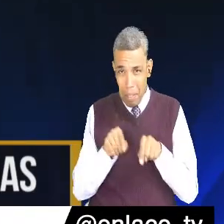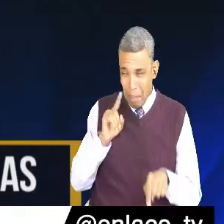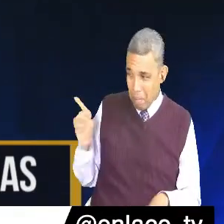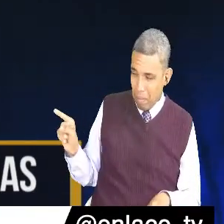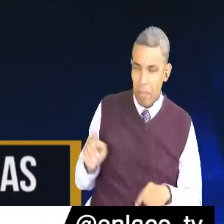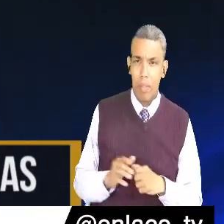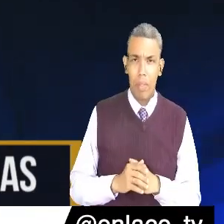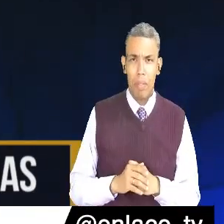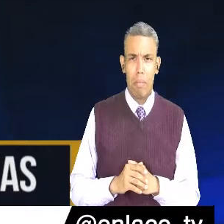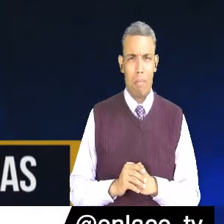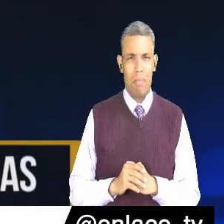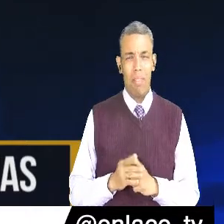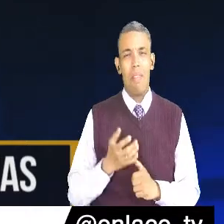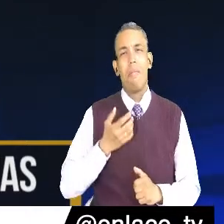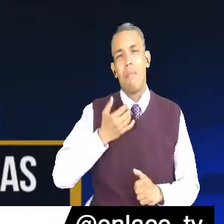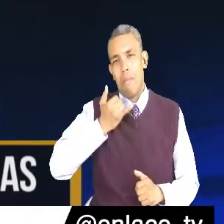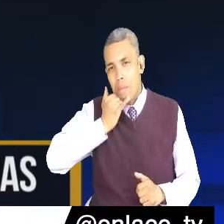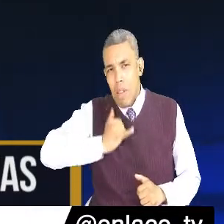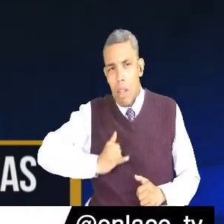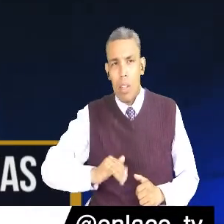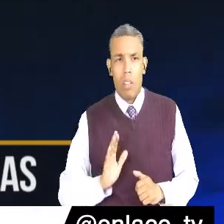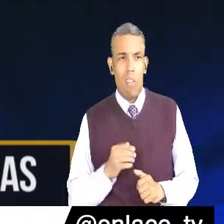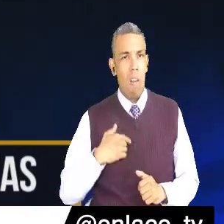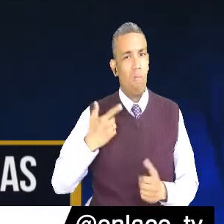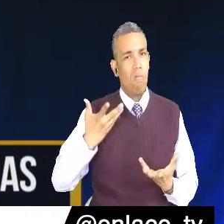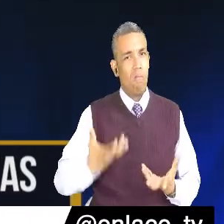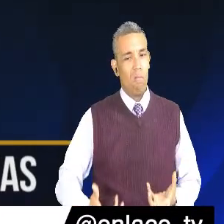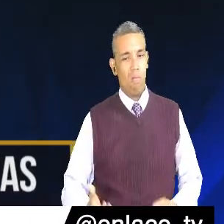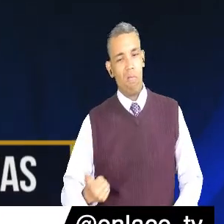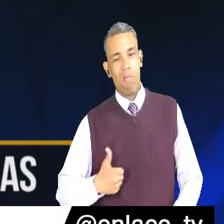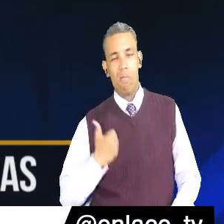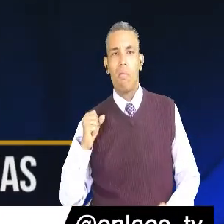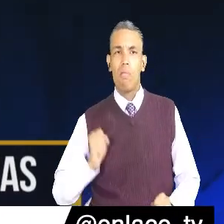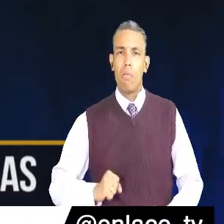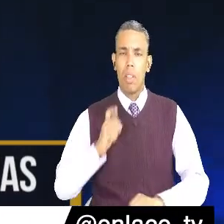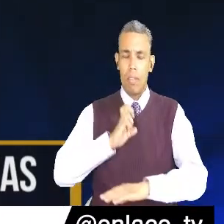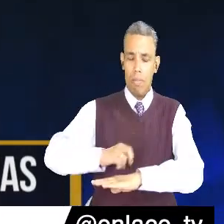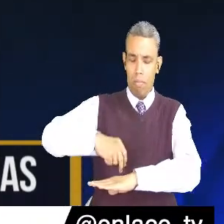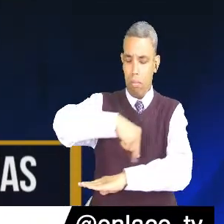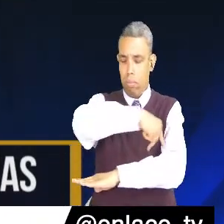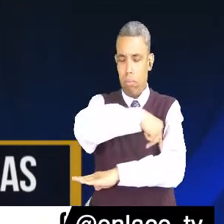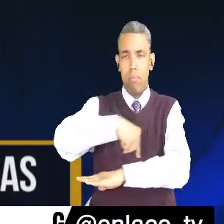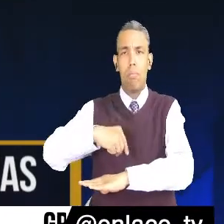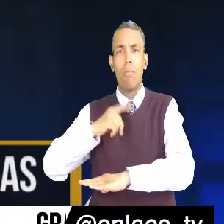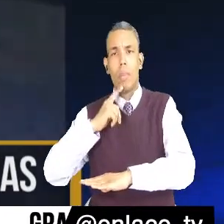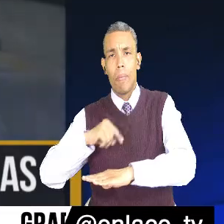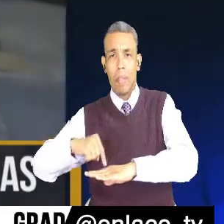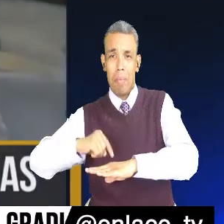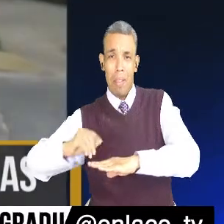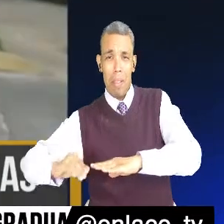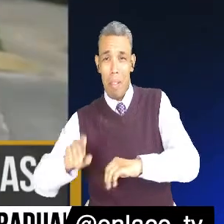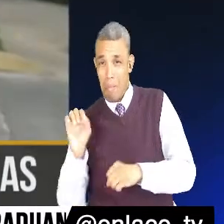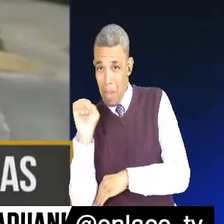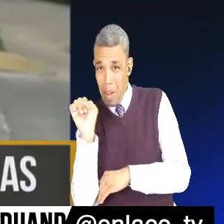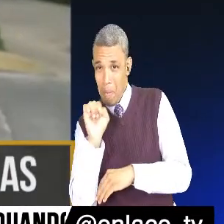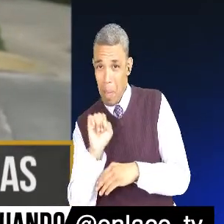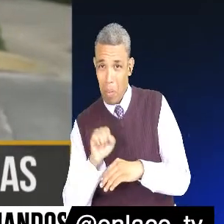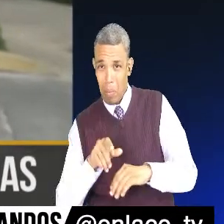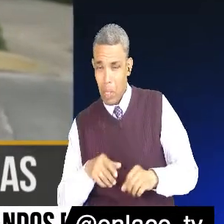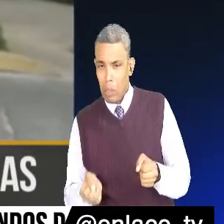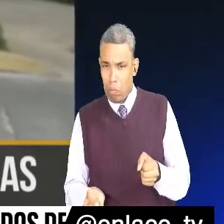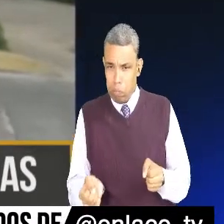Bermeja no se queda atrás. Se le ocurrió la idea de parquear el vehículo nada más y nada menos que en el andén y zona verde de este